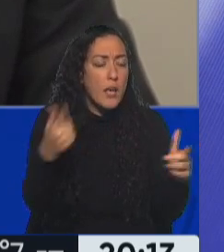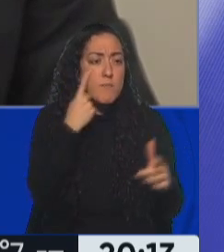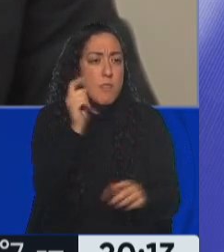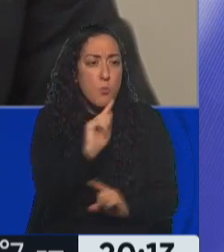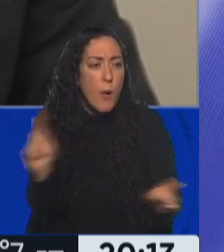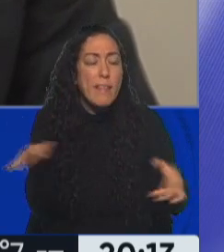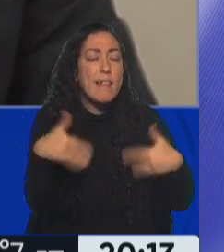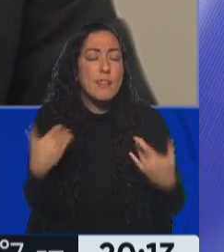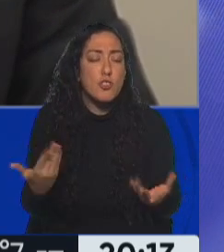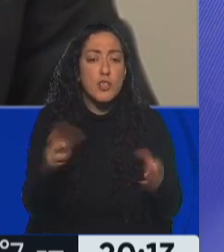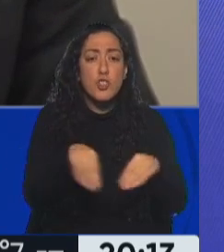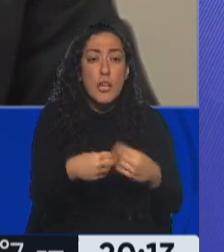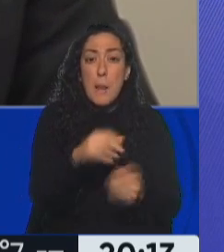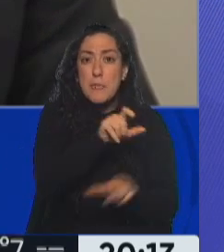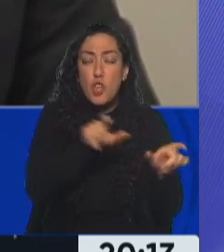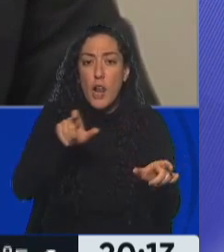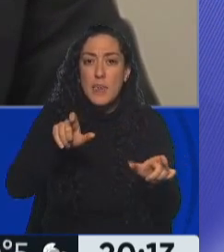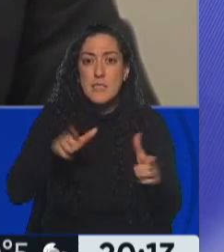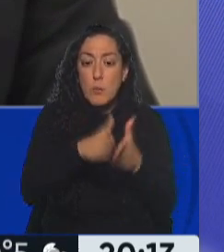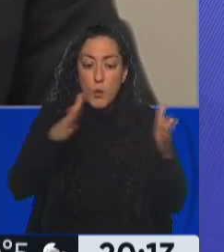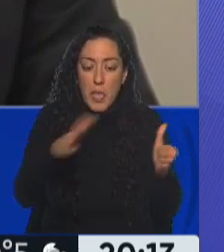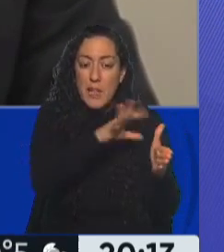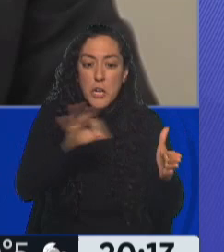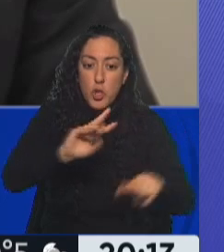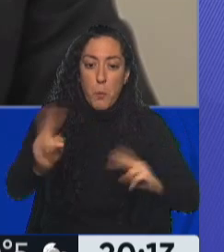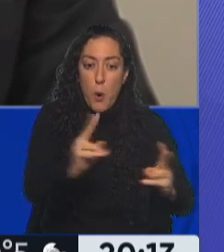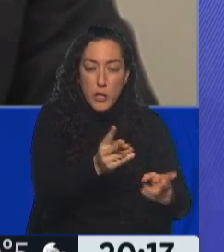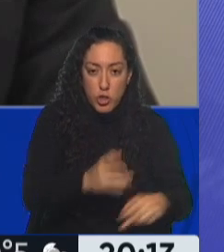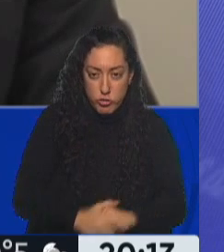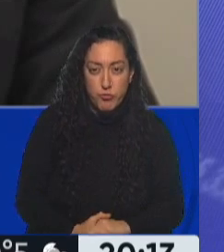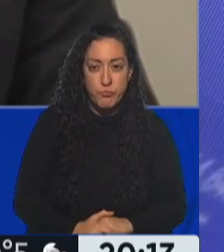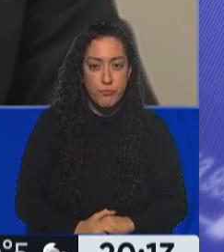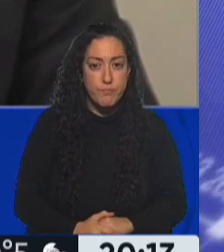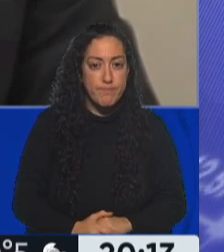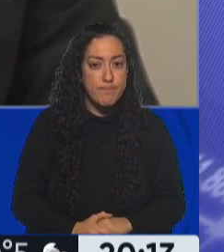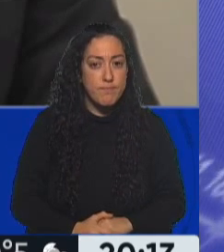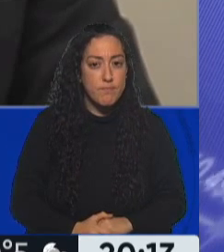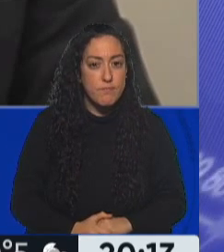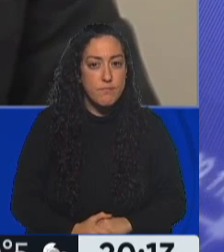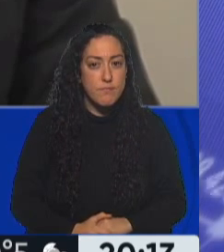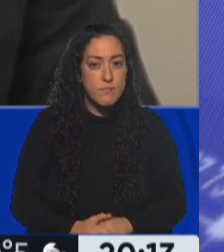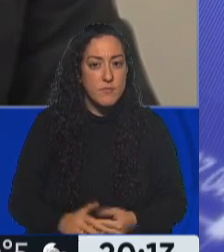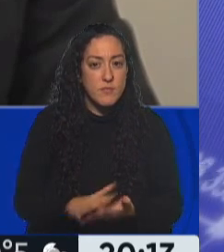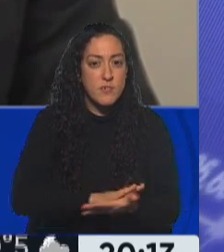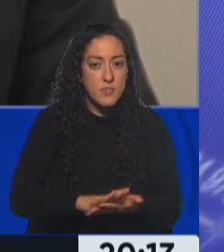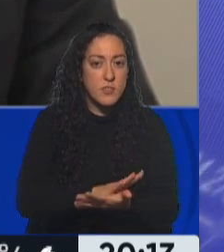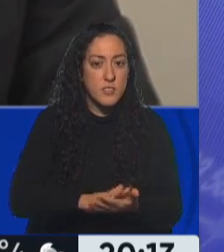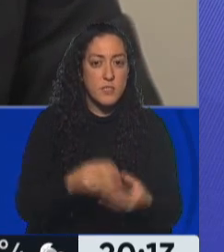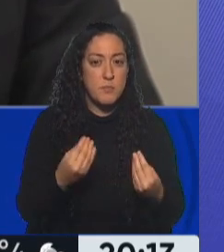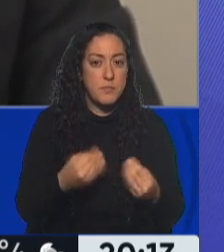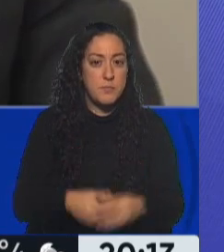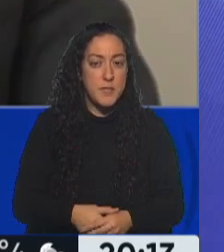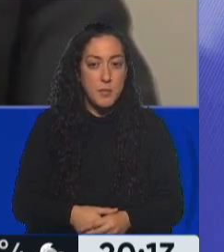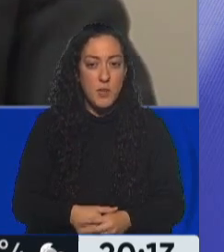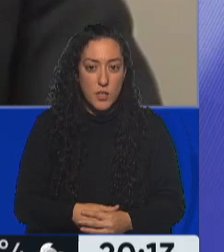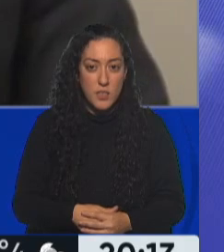y ya van 500 casos en la temporada, con muchos de ellos que han sido mortales. ¿Qué se puede hacer para prevenir?